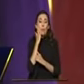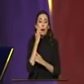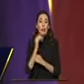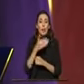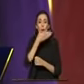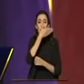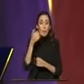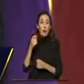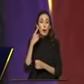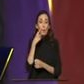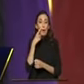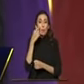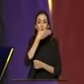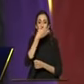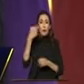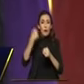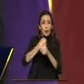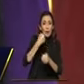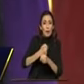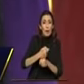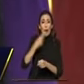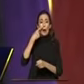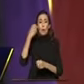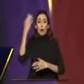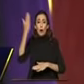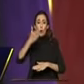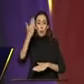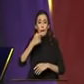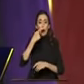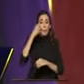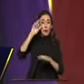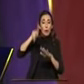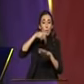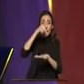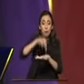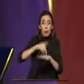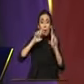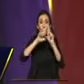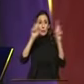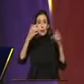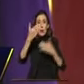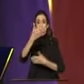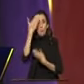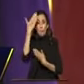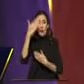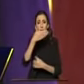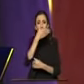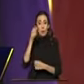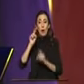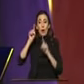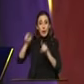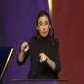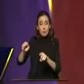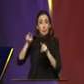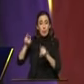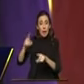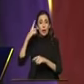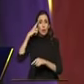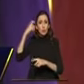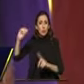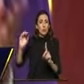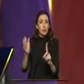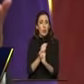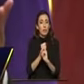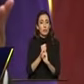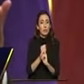mejor padre, el mejor trabajador, el mejor profesional, el mejor empresario, el mejor político, allí lo tenemos. Díganme